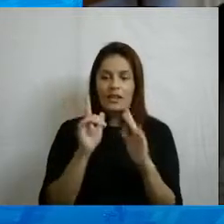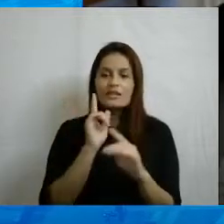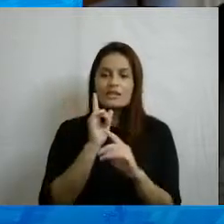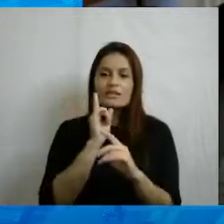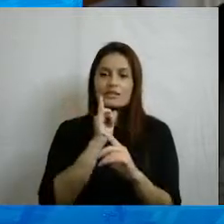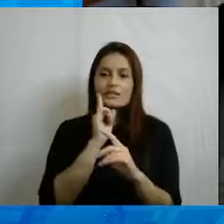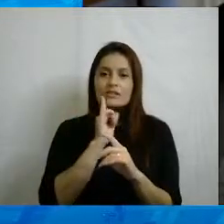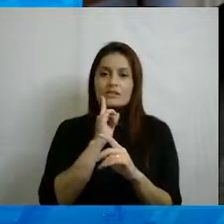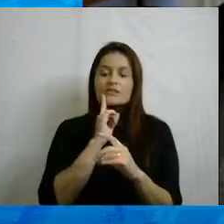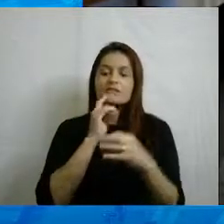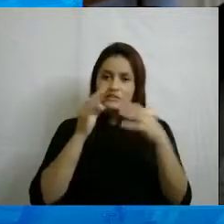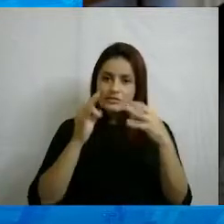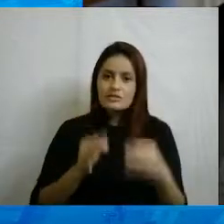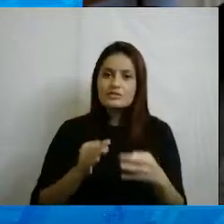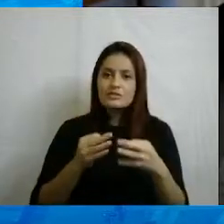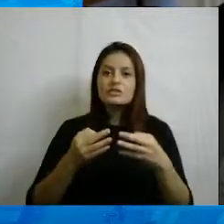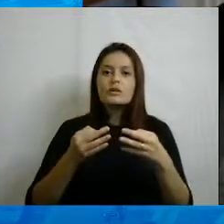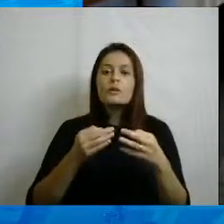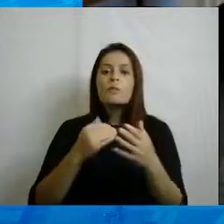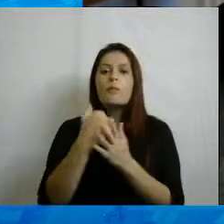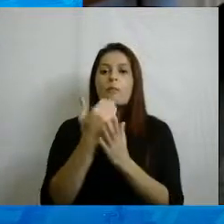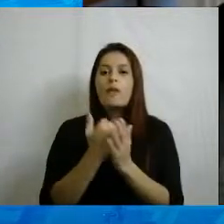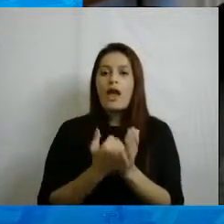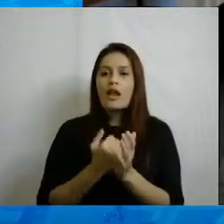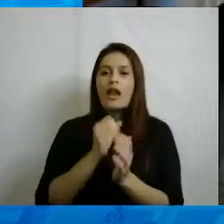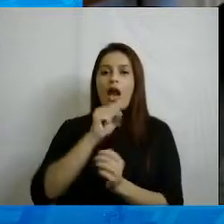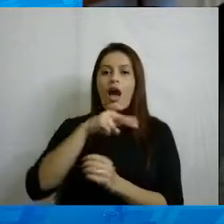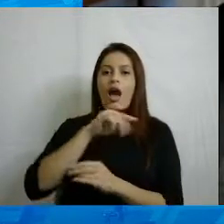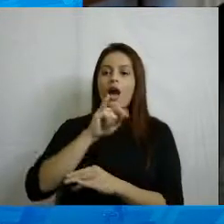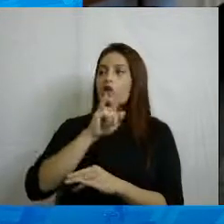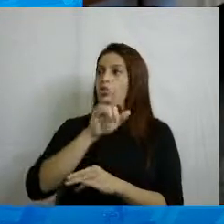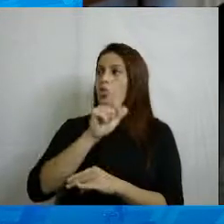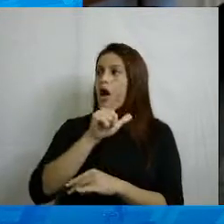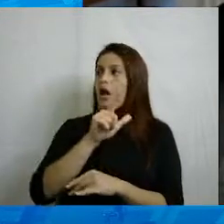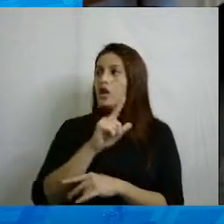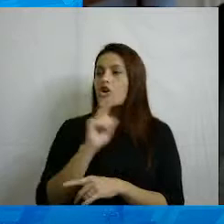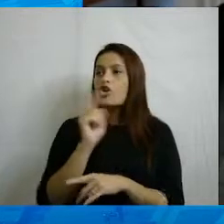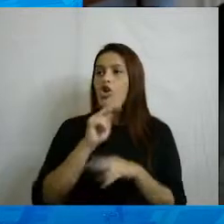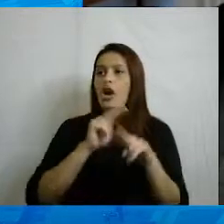certeza y la seguridad del plan anual. No estar gestionando